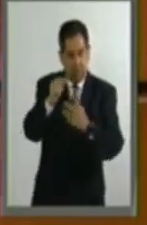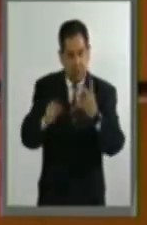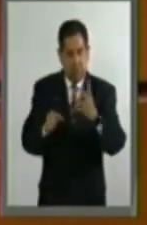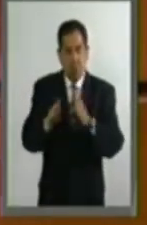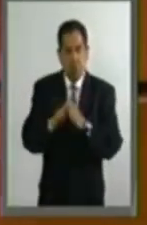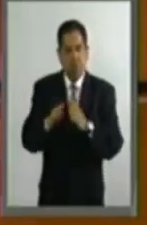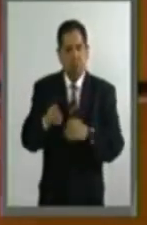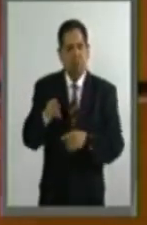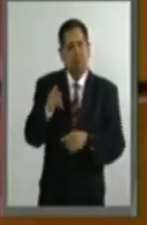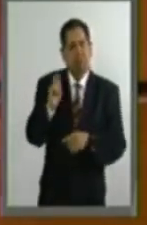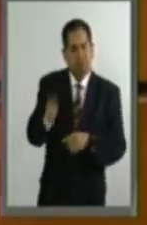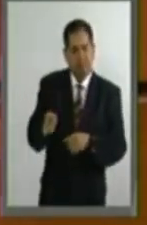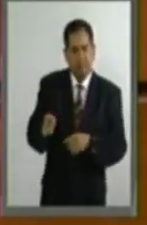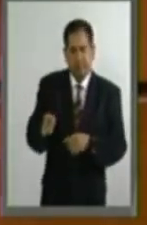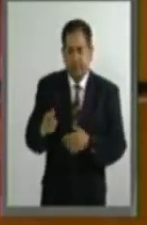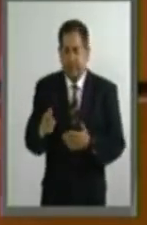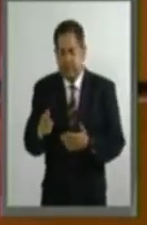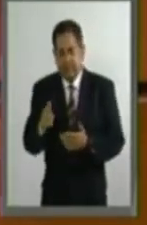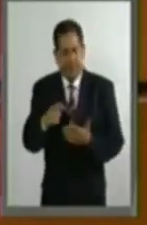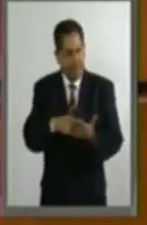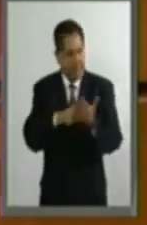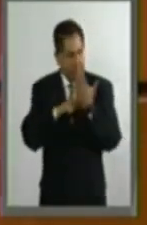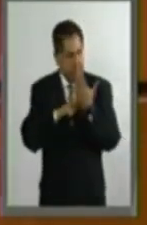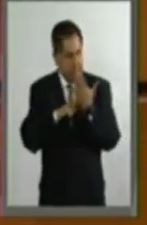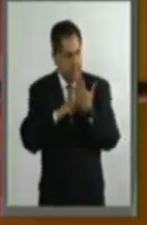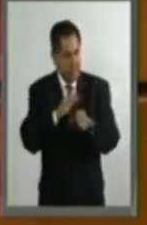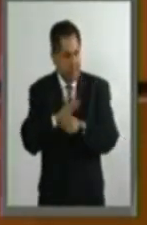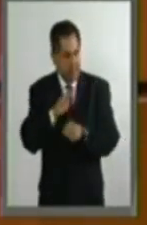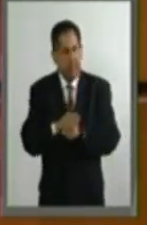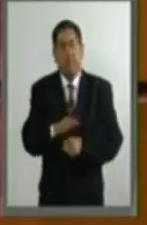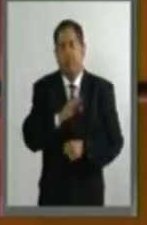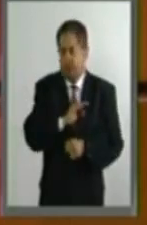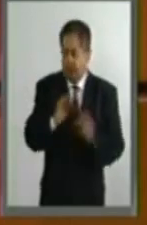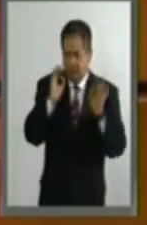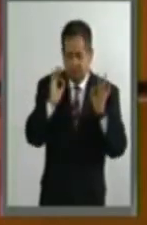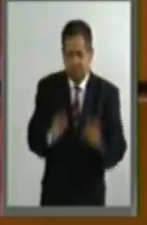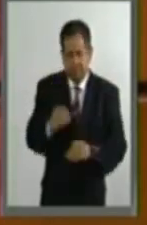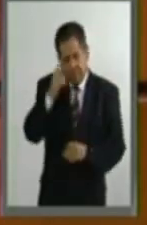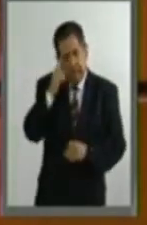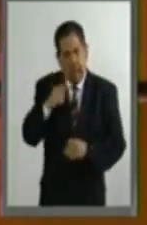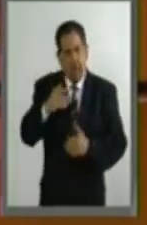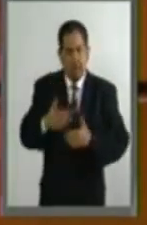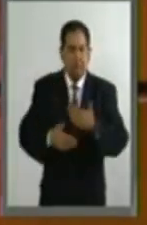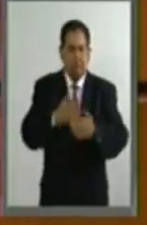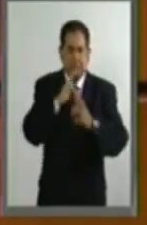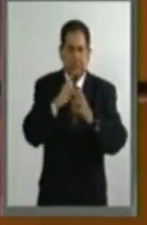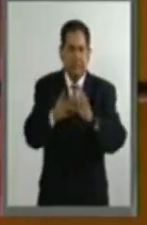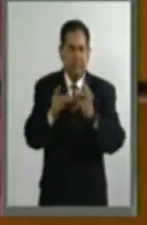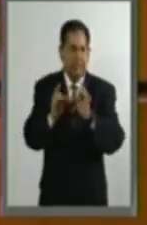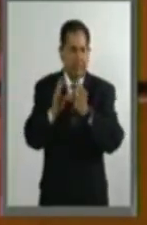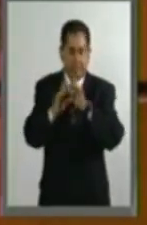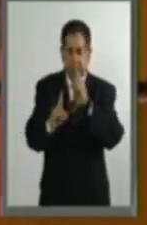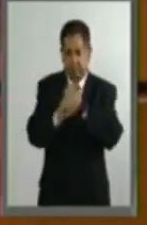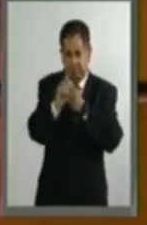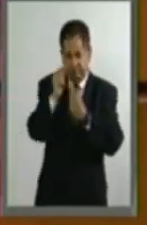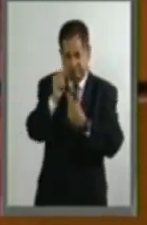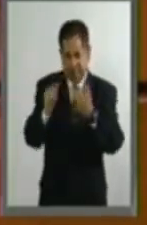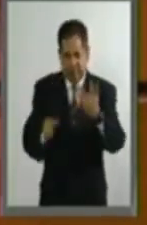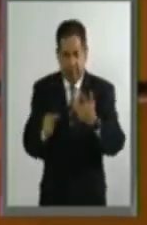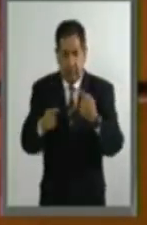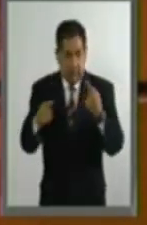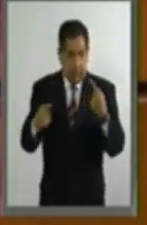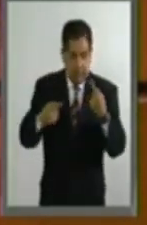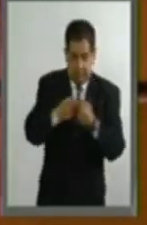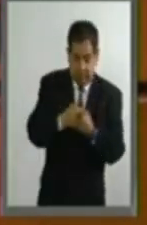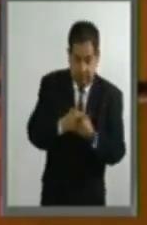esa capacidad que se ha demostrado suficiente y adecuada para resolver los conflictos y las